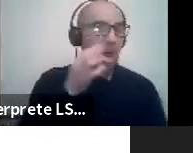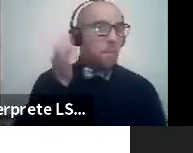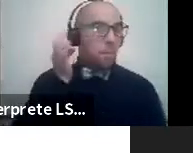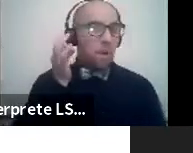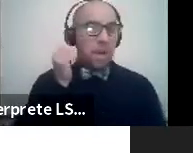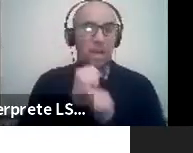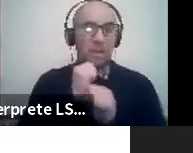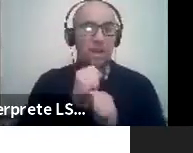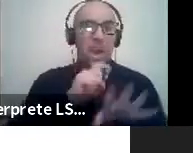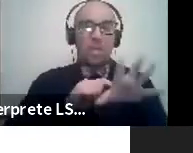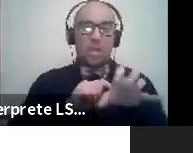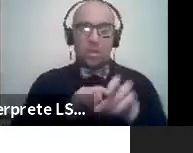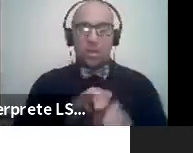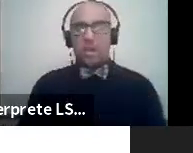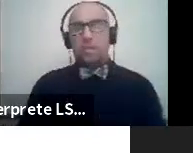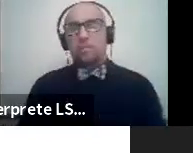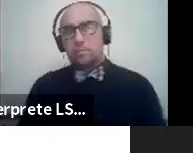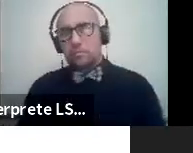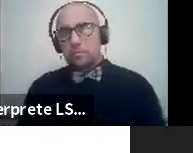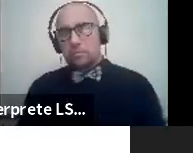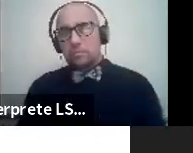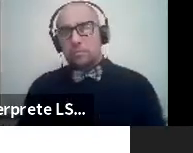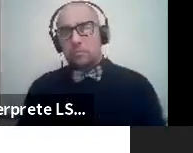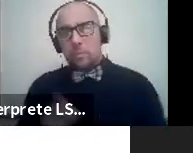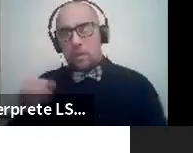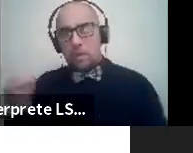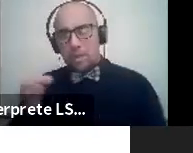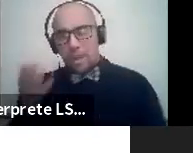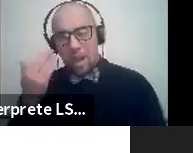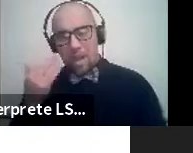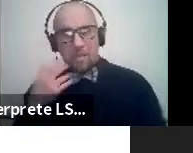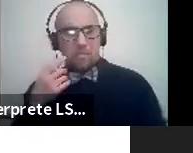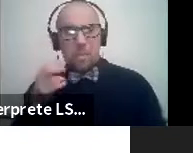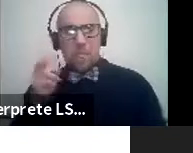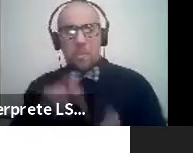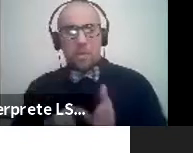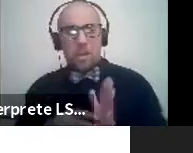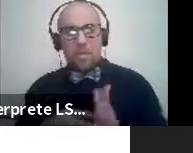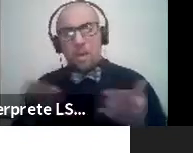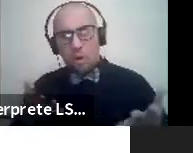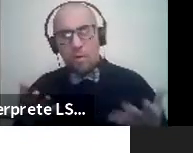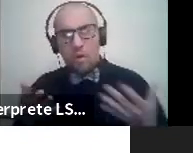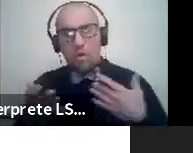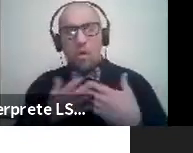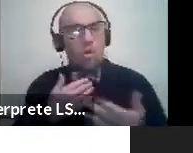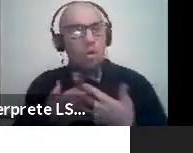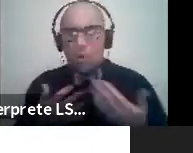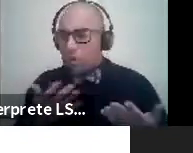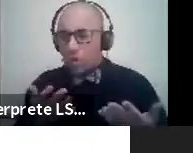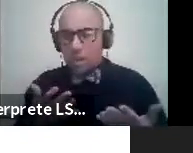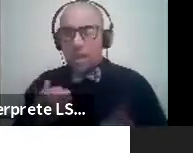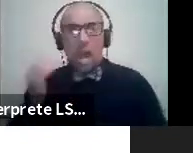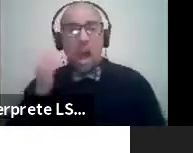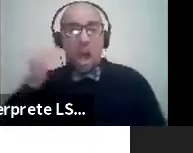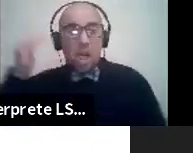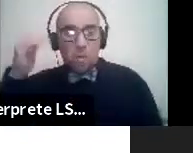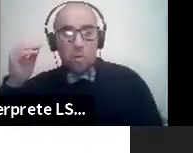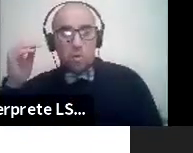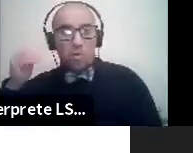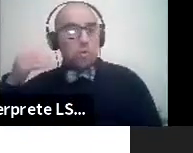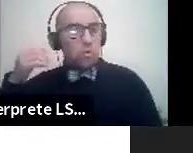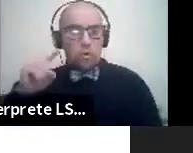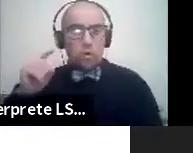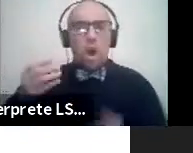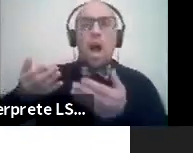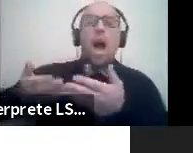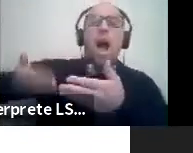Pero justamente, como nos comentaba Francisca, el problema está lejos de ocurrir en la vida adulta, no tiene que ver